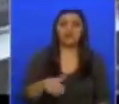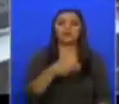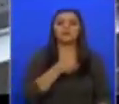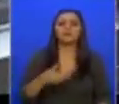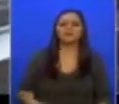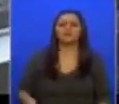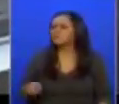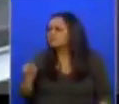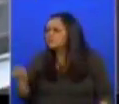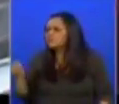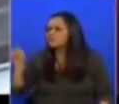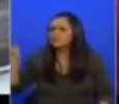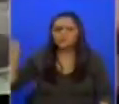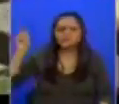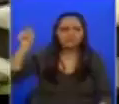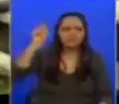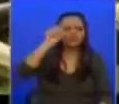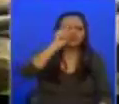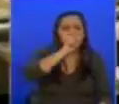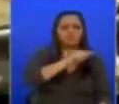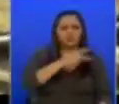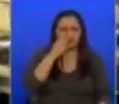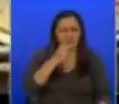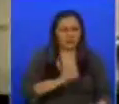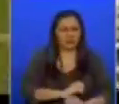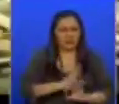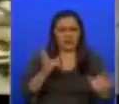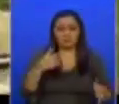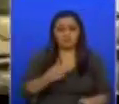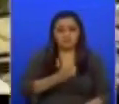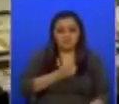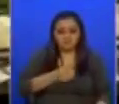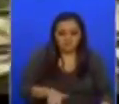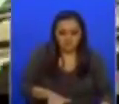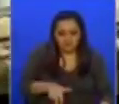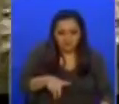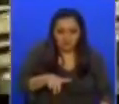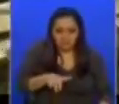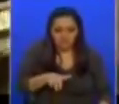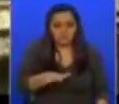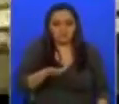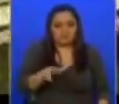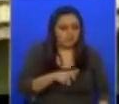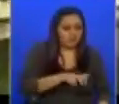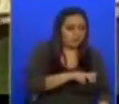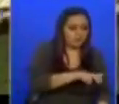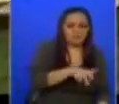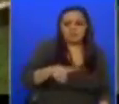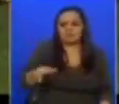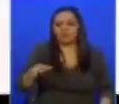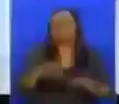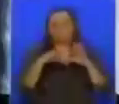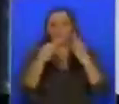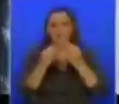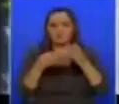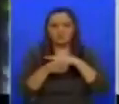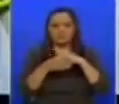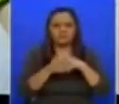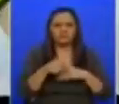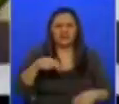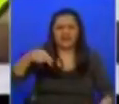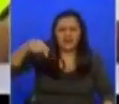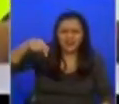mandatario recorrió las zonas afectadas y constató las condiciones precarias donde viven cientos de familias.